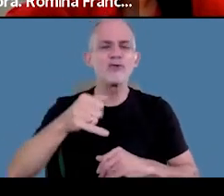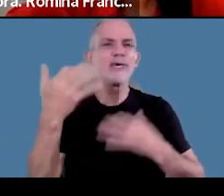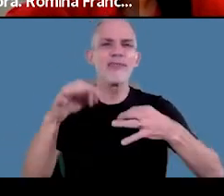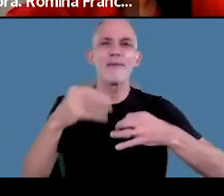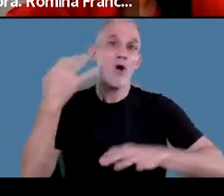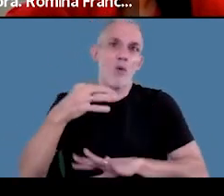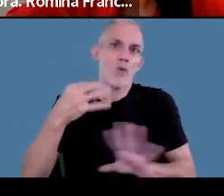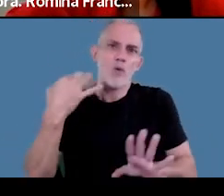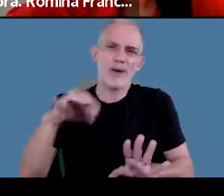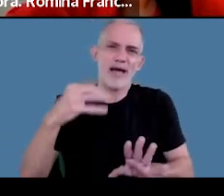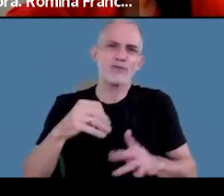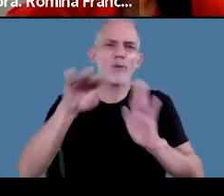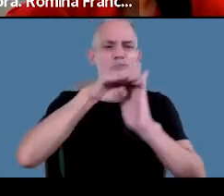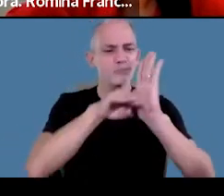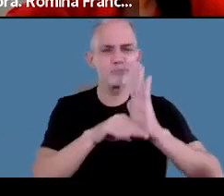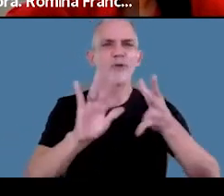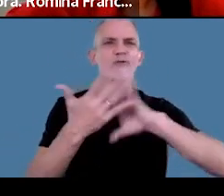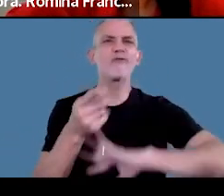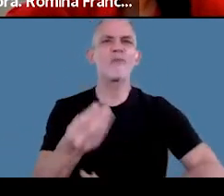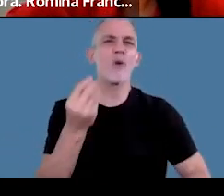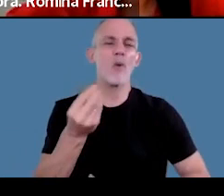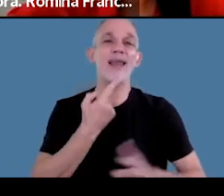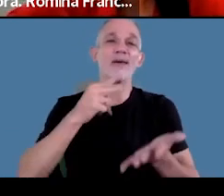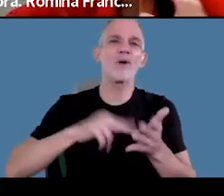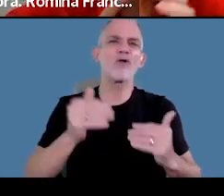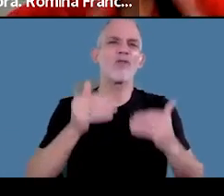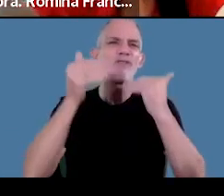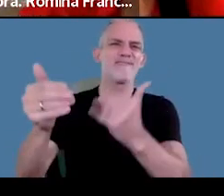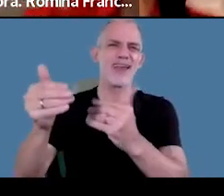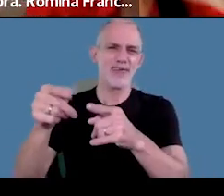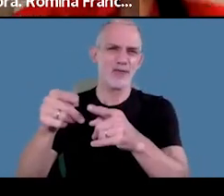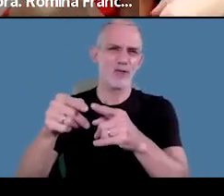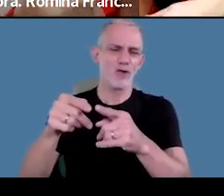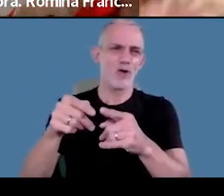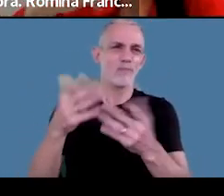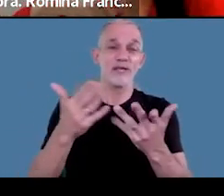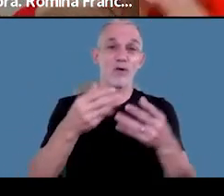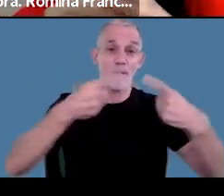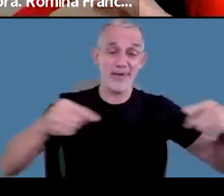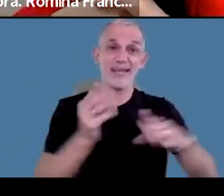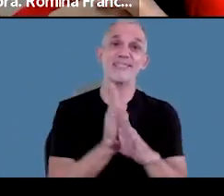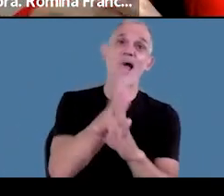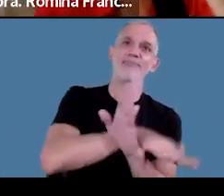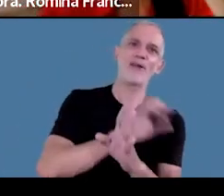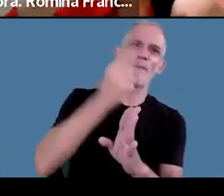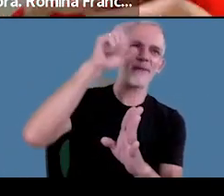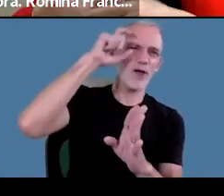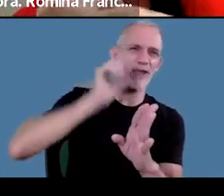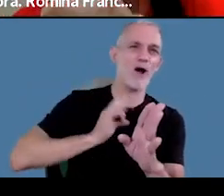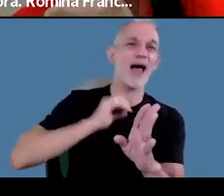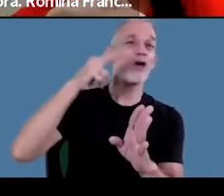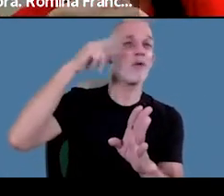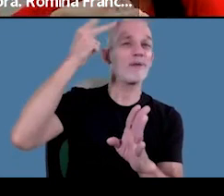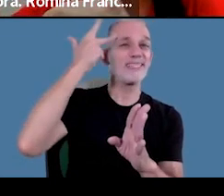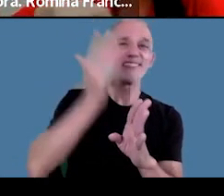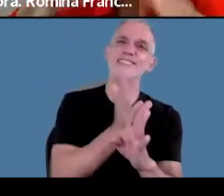obligados a aplicar la metodología del impuesto diferido, y siempre va a pasar que los bienes anteriores al 1 de enero del 18 hay una